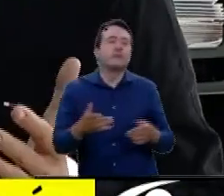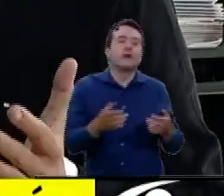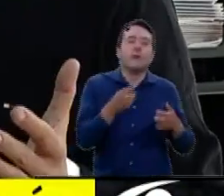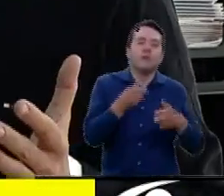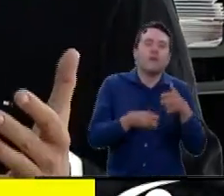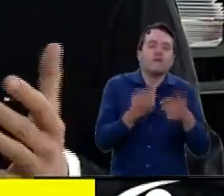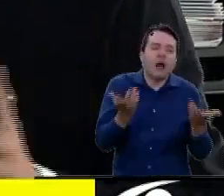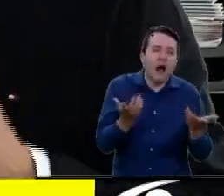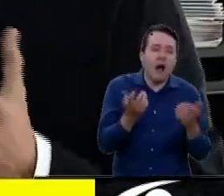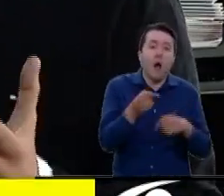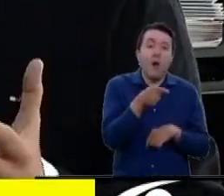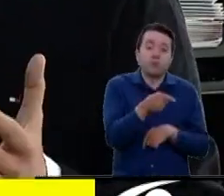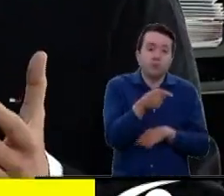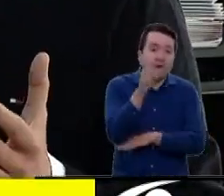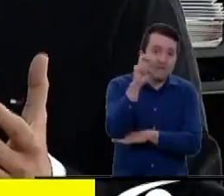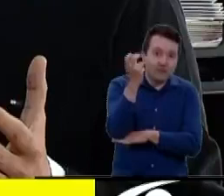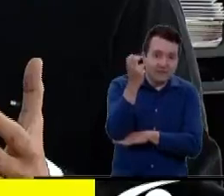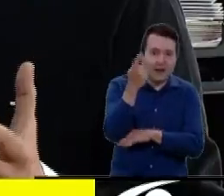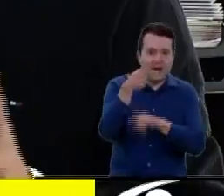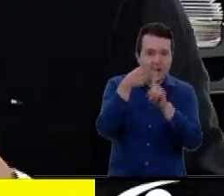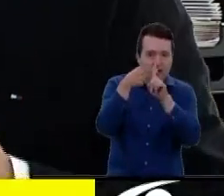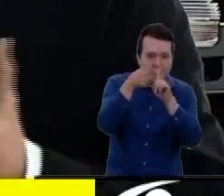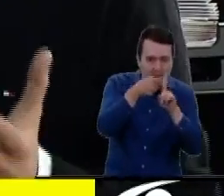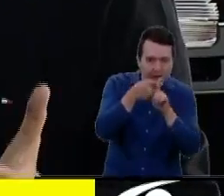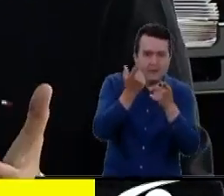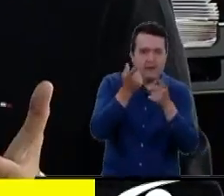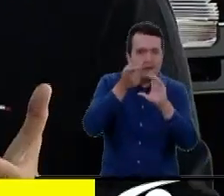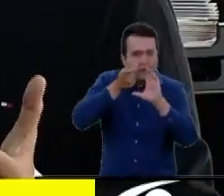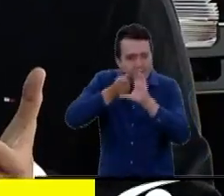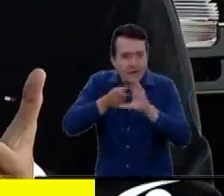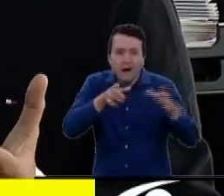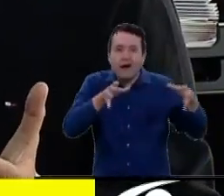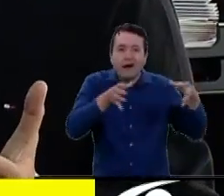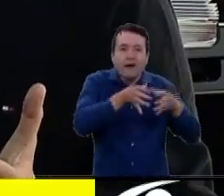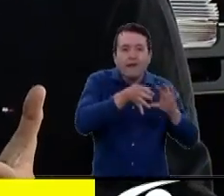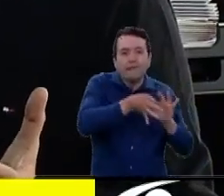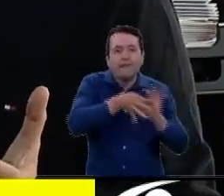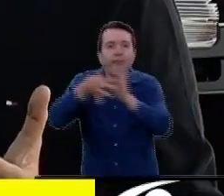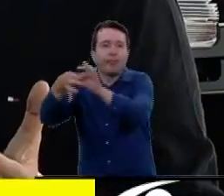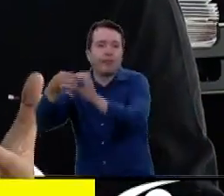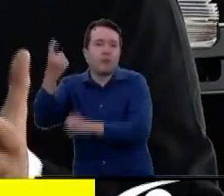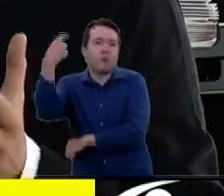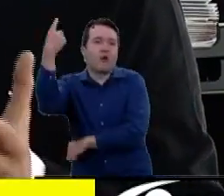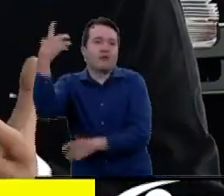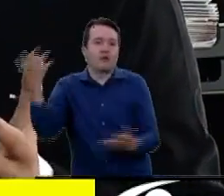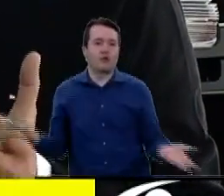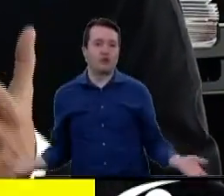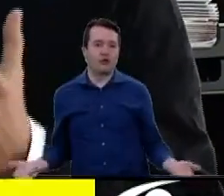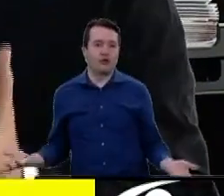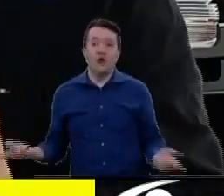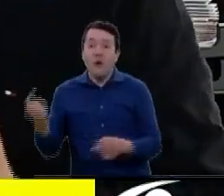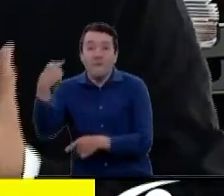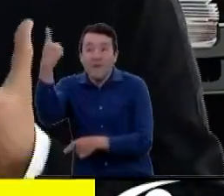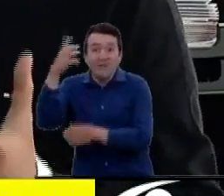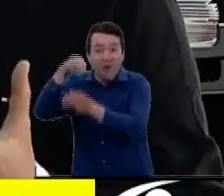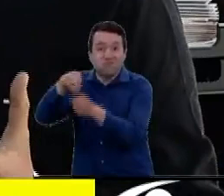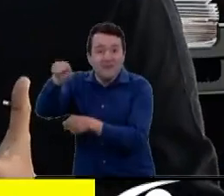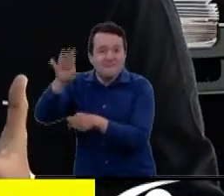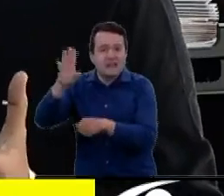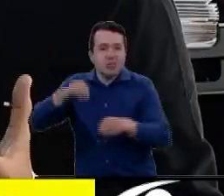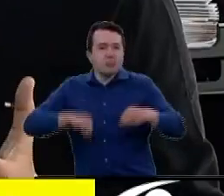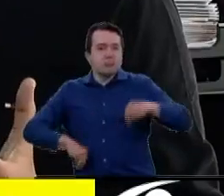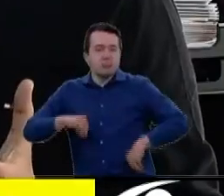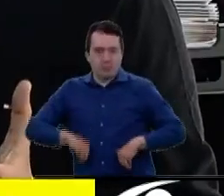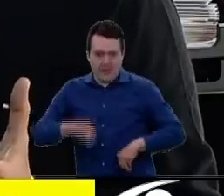político colombiano, de un sistema político colombiano que está completamente cooptado por la corrupción. Si usted se fija en cómo operan estas